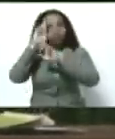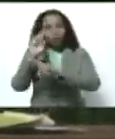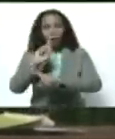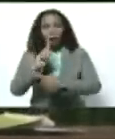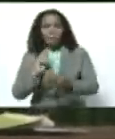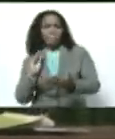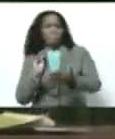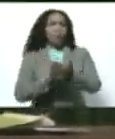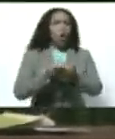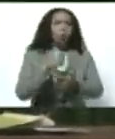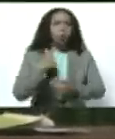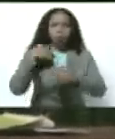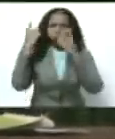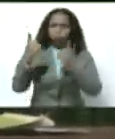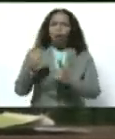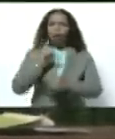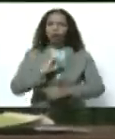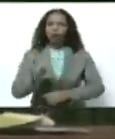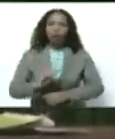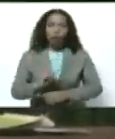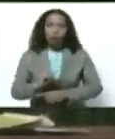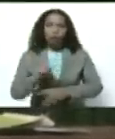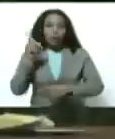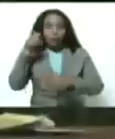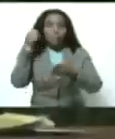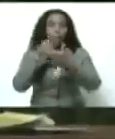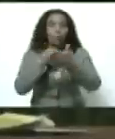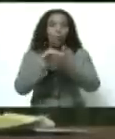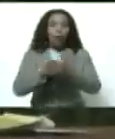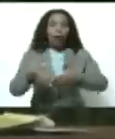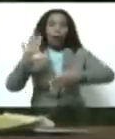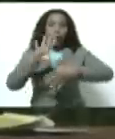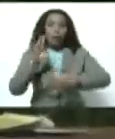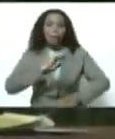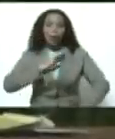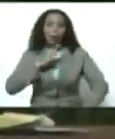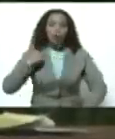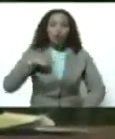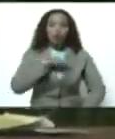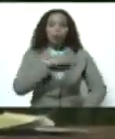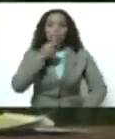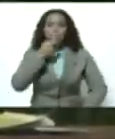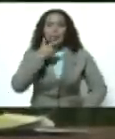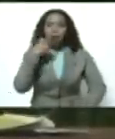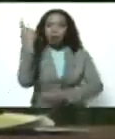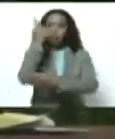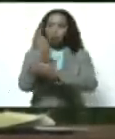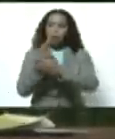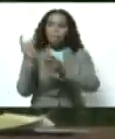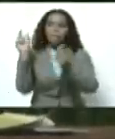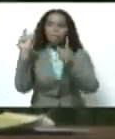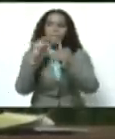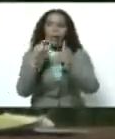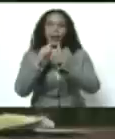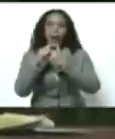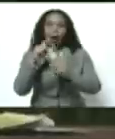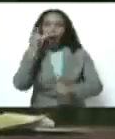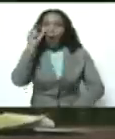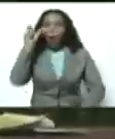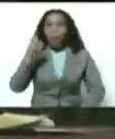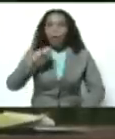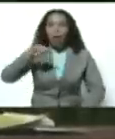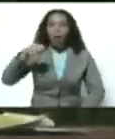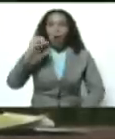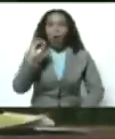Son tiempos de defender con empeño y dignidad la América nuestra que tan bellamente dibujó con palabras José Martí.